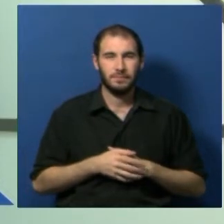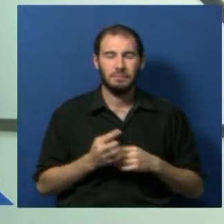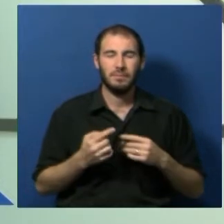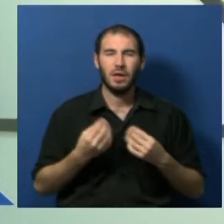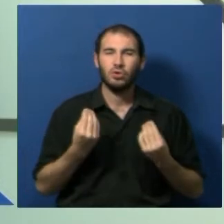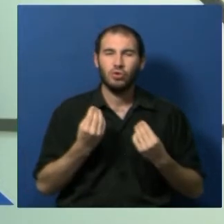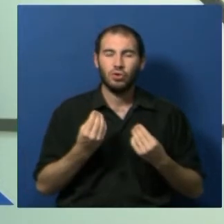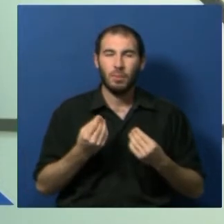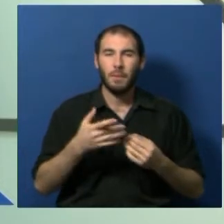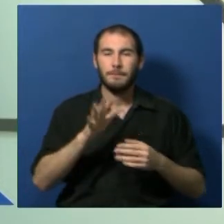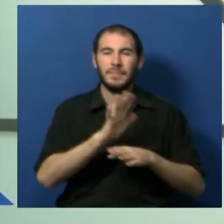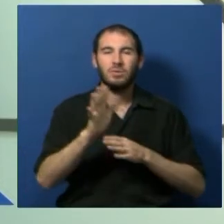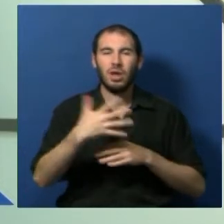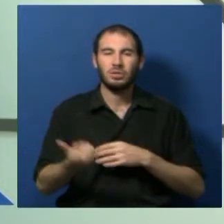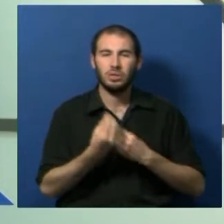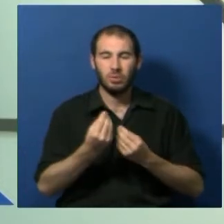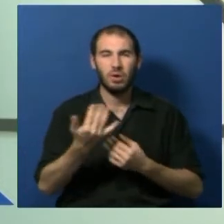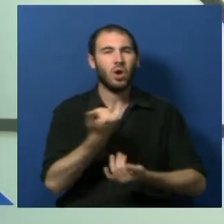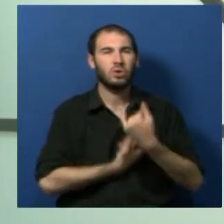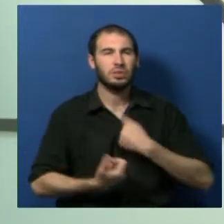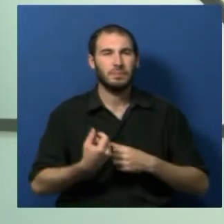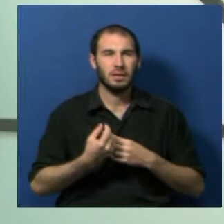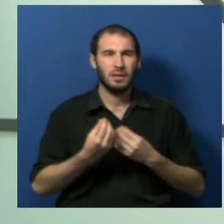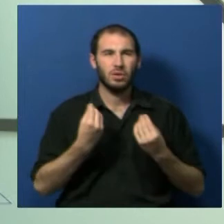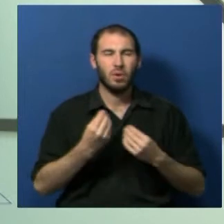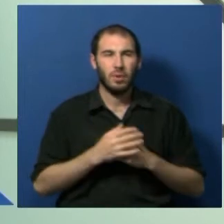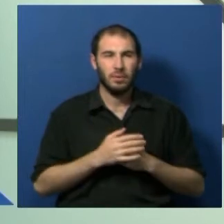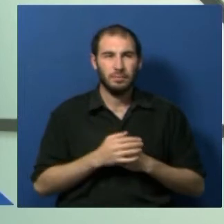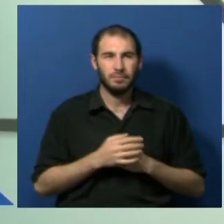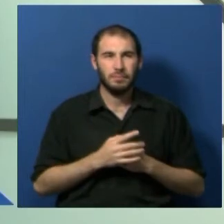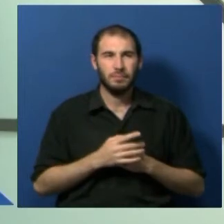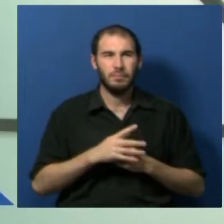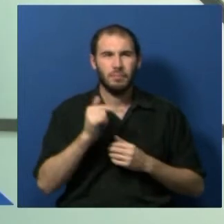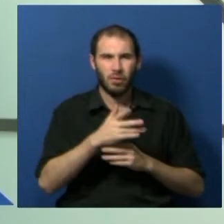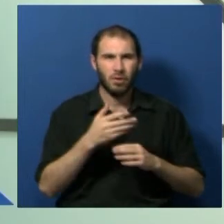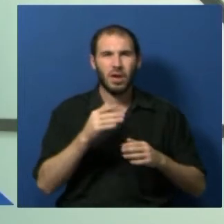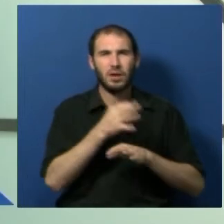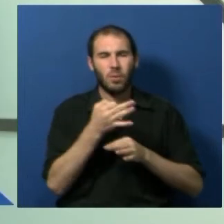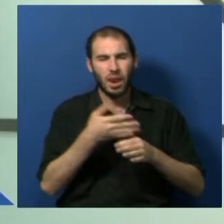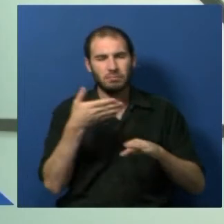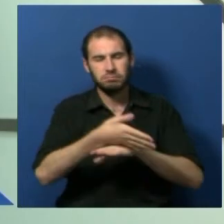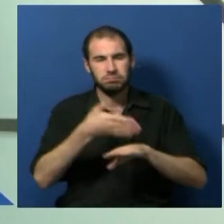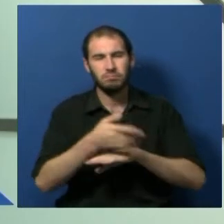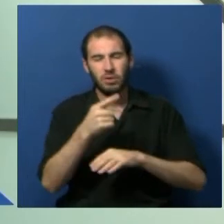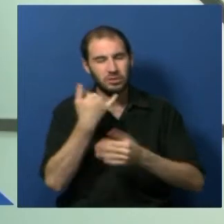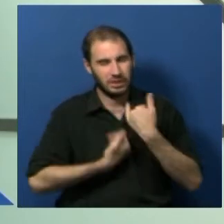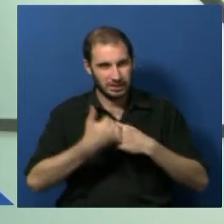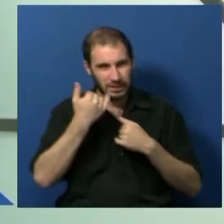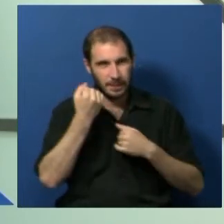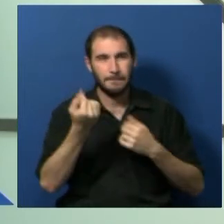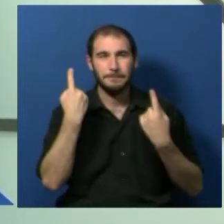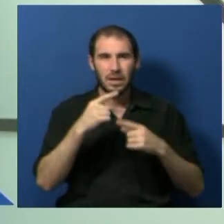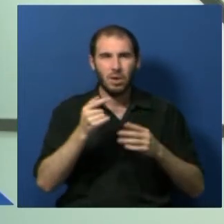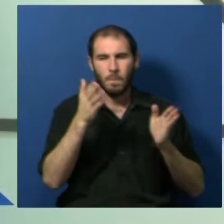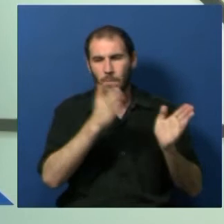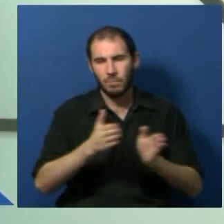¿Cómo podemos acceder a la película? Y contame un poco cómo has ido, bueno, metiéndola en colegios, ya me contaste un poco, pero un